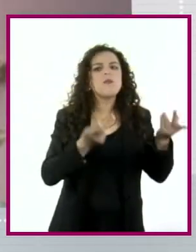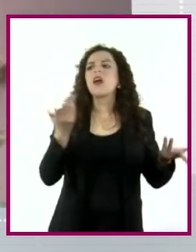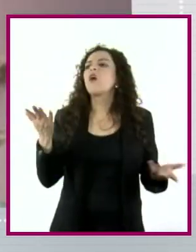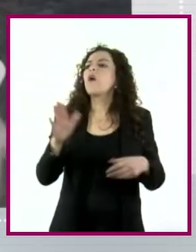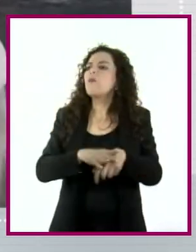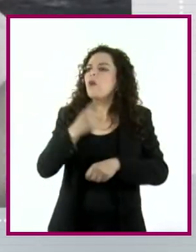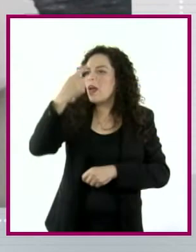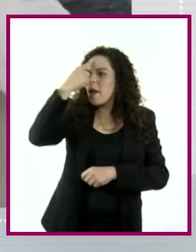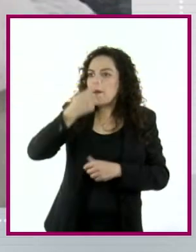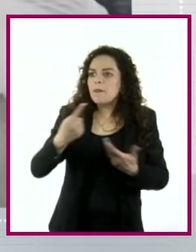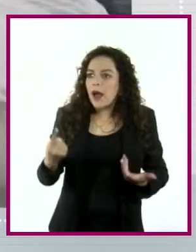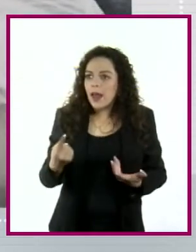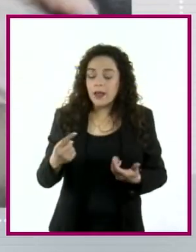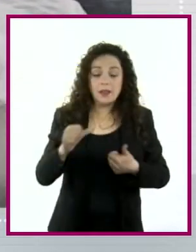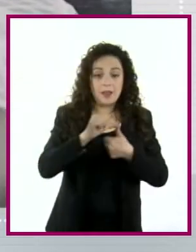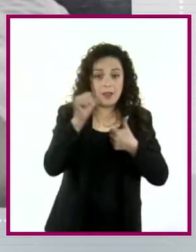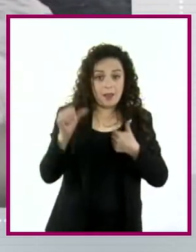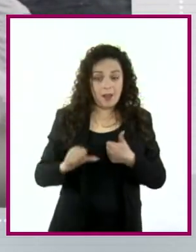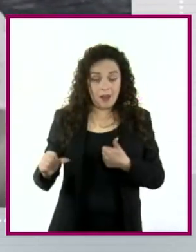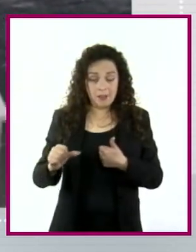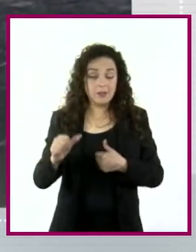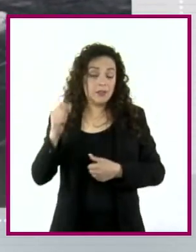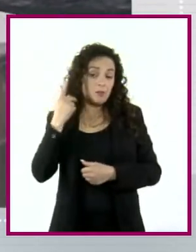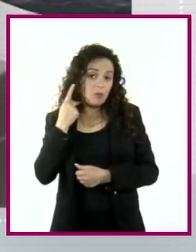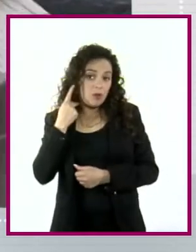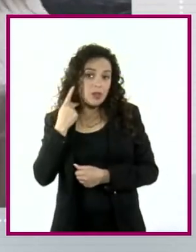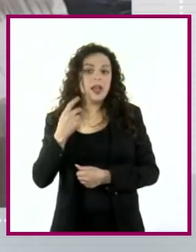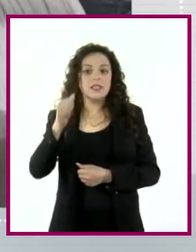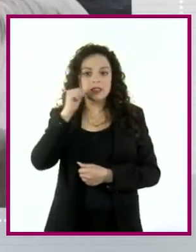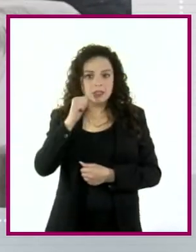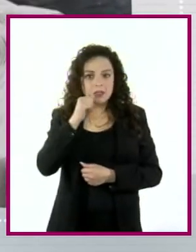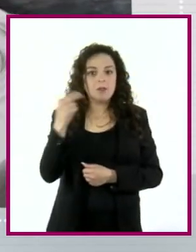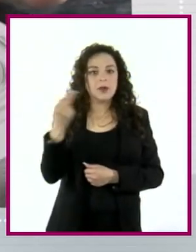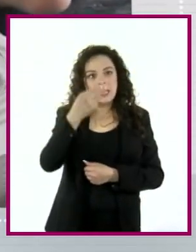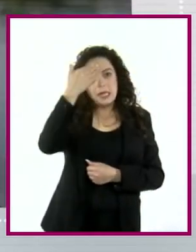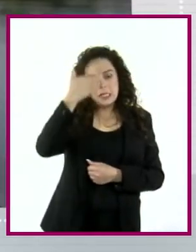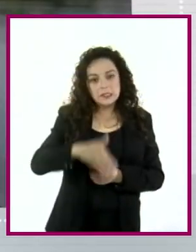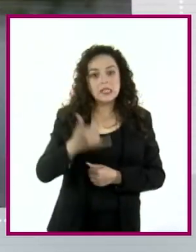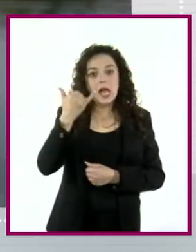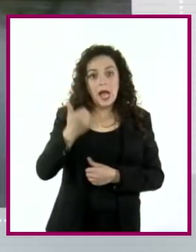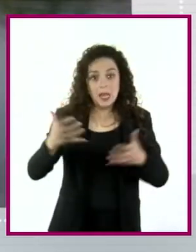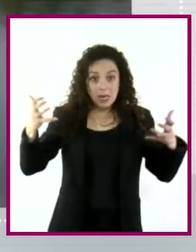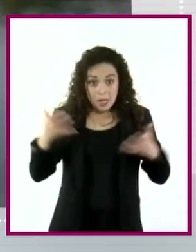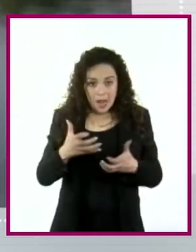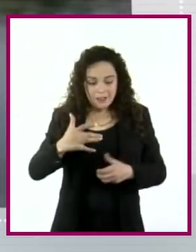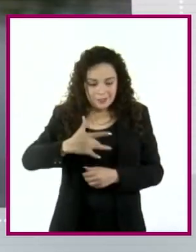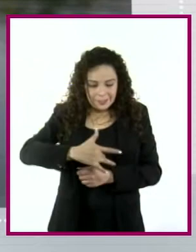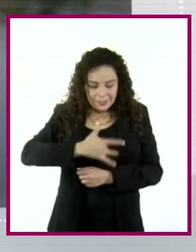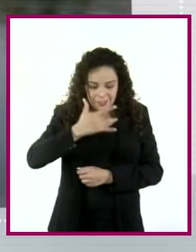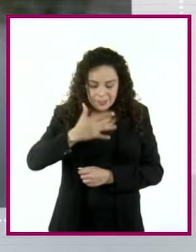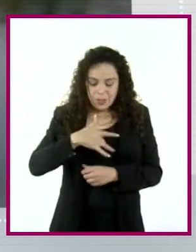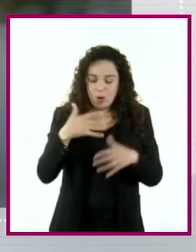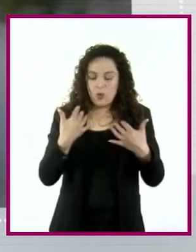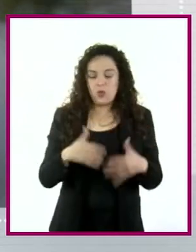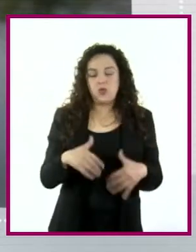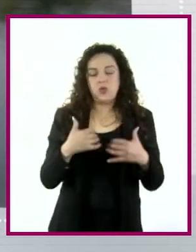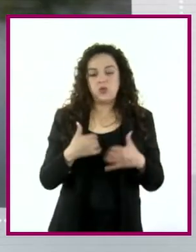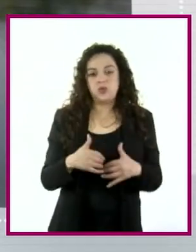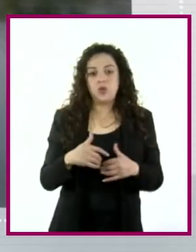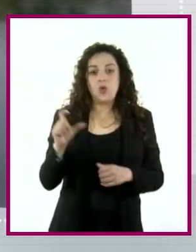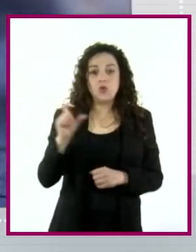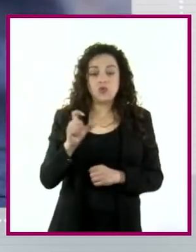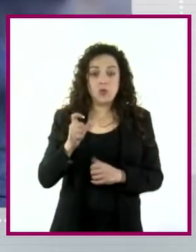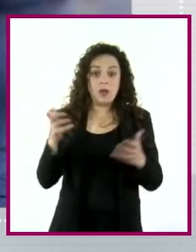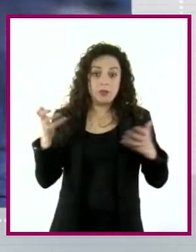prácticas artísticas políticas son aquellas que cuestionan, que subvierten, que conmueven. El arte es político cuando lo hacemos las